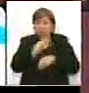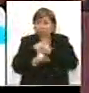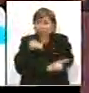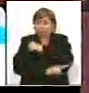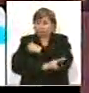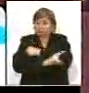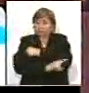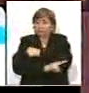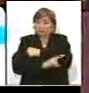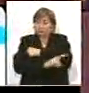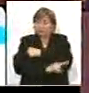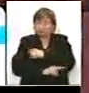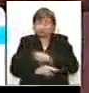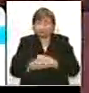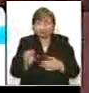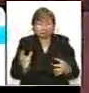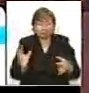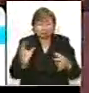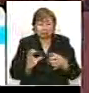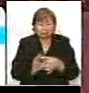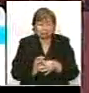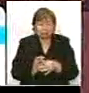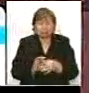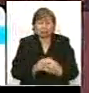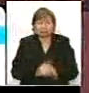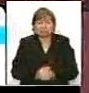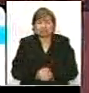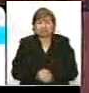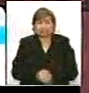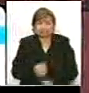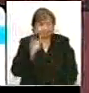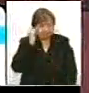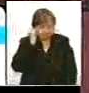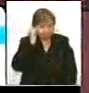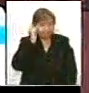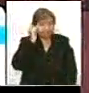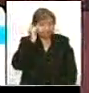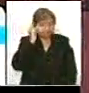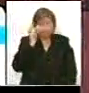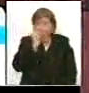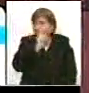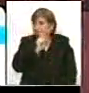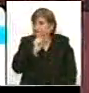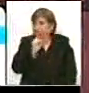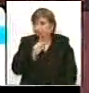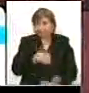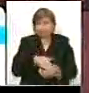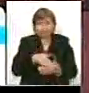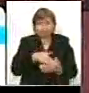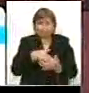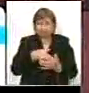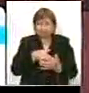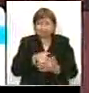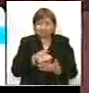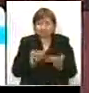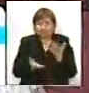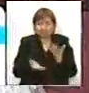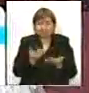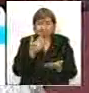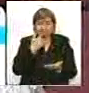puedan aliarse a los movimientos regionales en el entendido de que eso fortalece y no debilita a los partidos nacionales. Esa